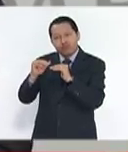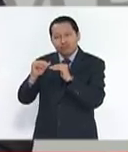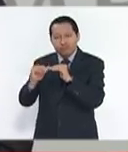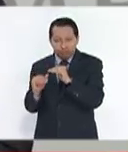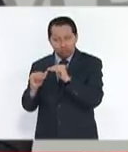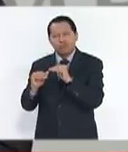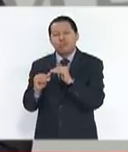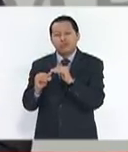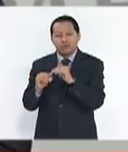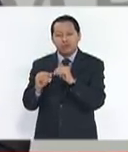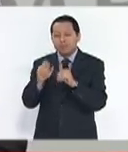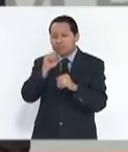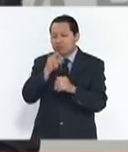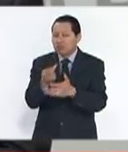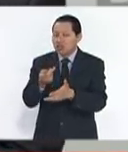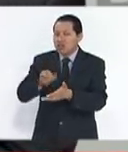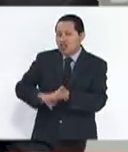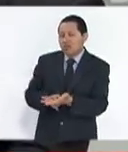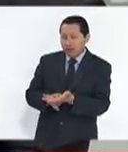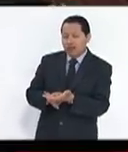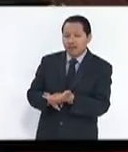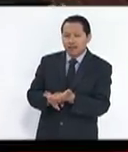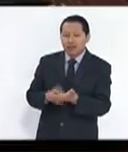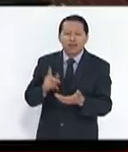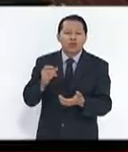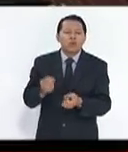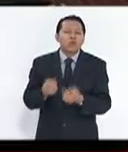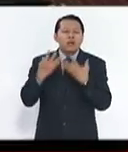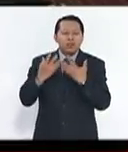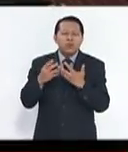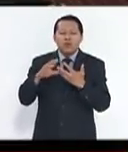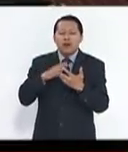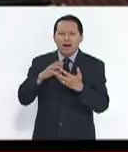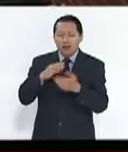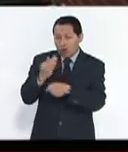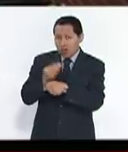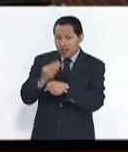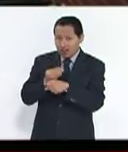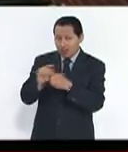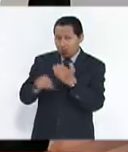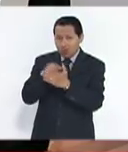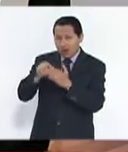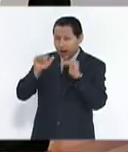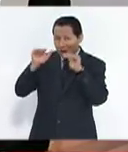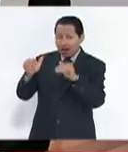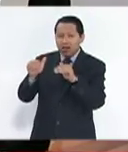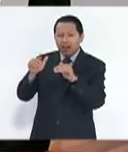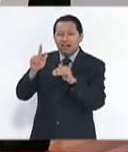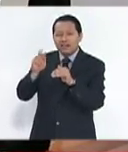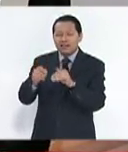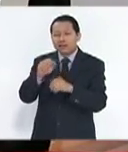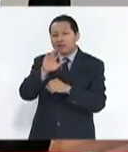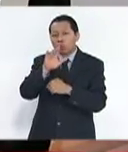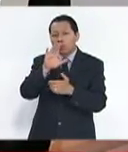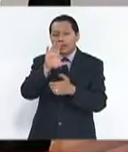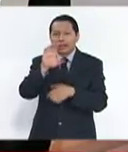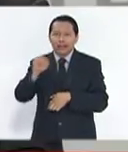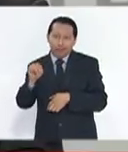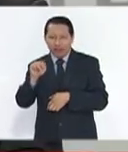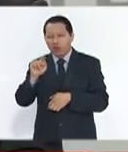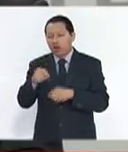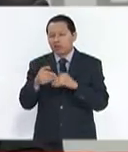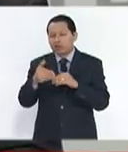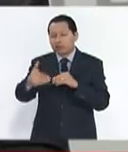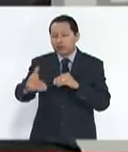El doble de hundimiento. ¿Cuánto se hunde aproximadamente la zona del aeropuerto actual? aproximadamente 50 centímetros cada 18